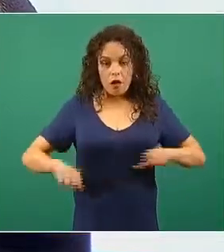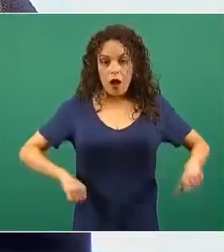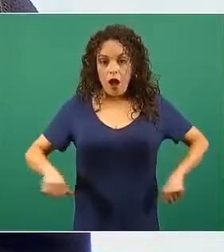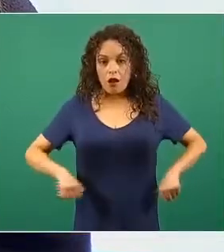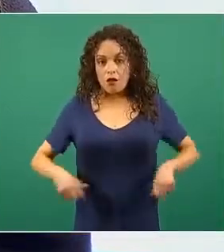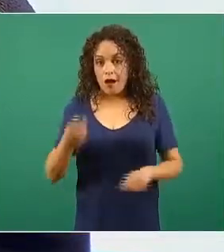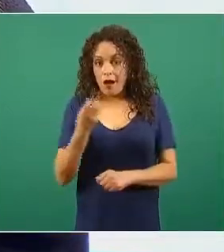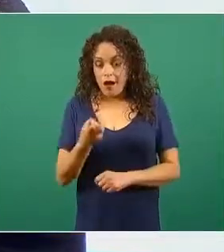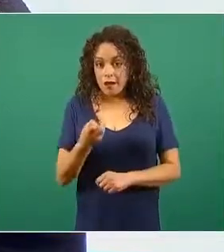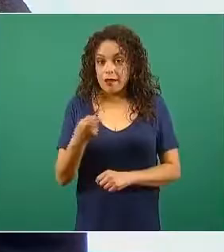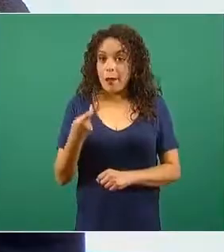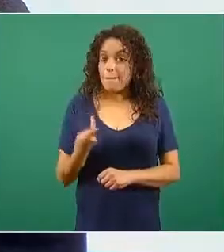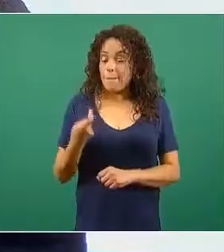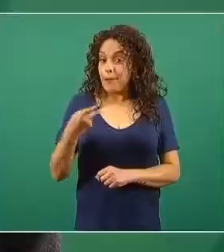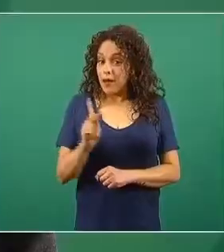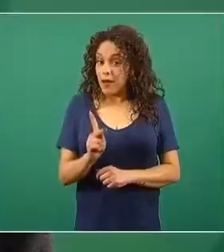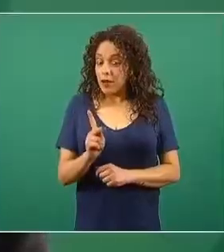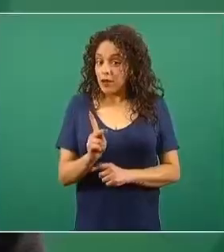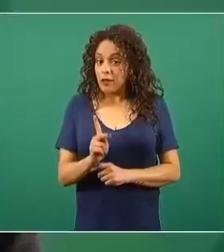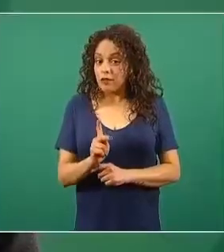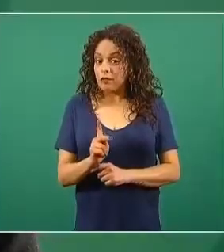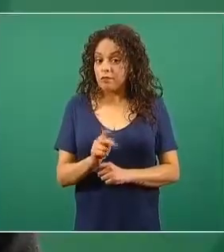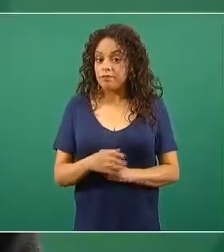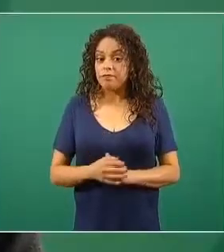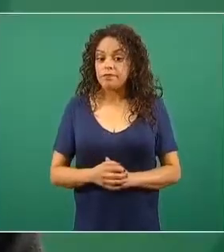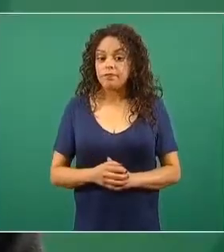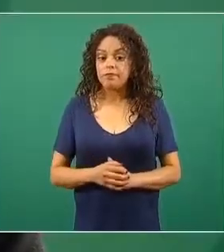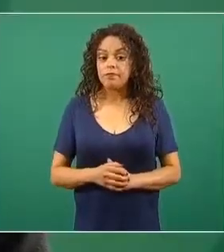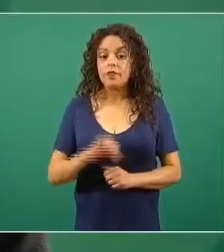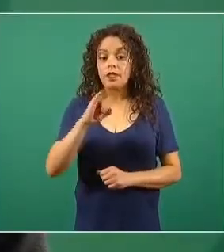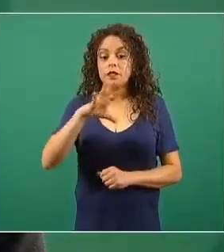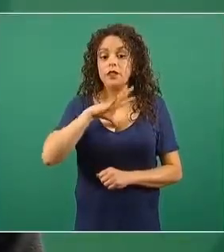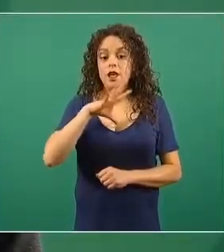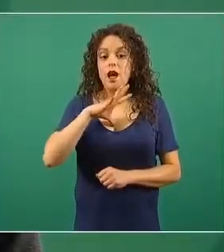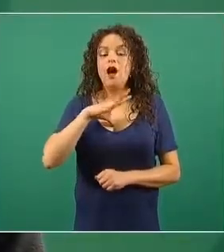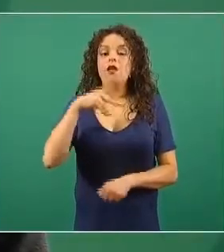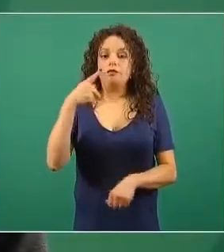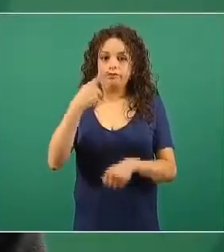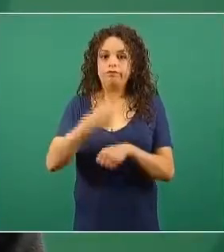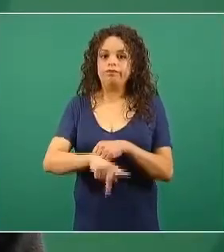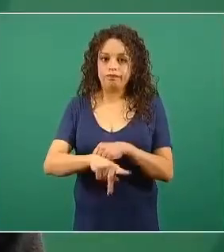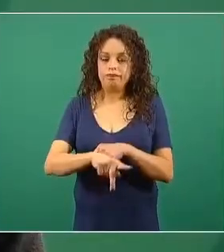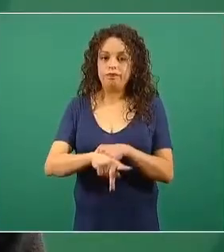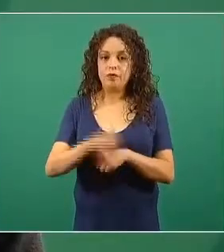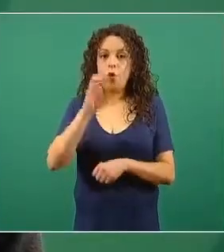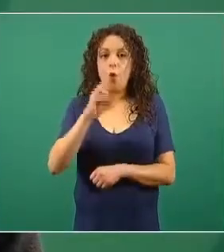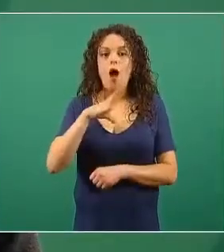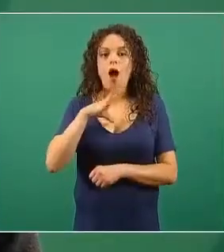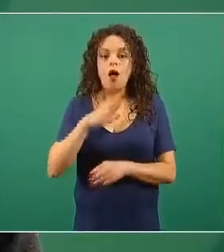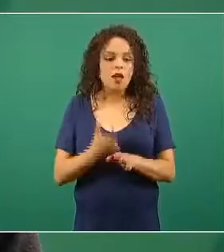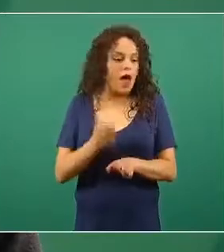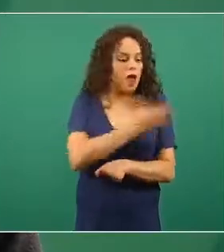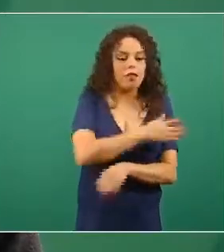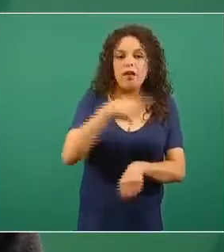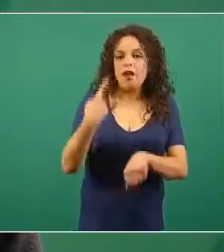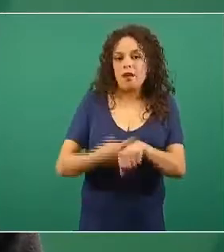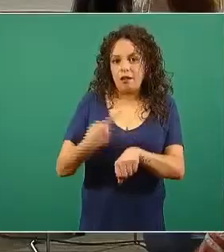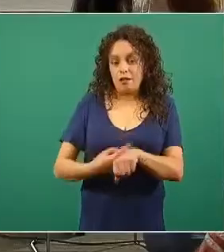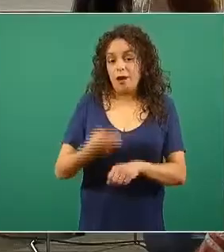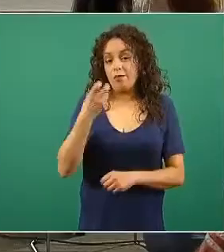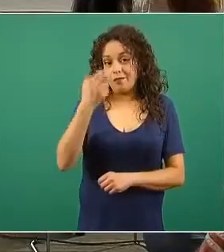escolares, pero que sí son o que sí portan factores de riesgo o comorbilidades. Y entonces en este caso, por lo tanto,